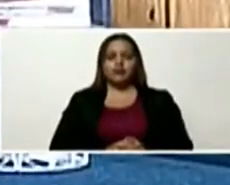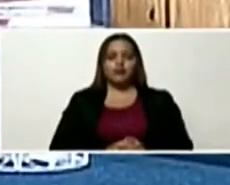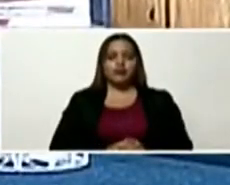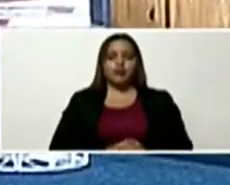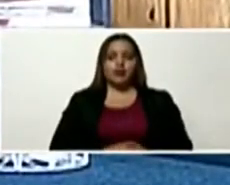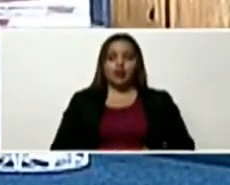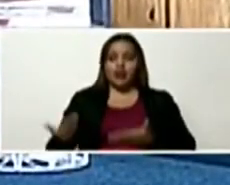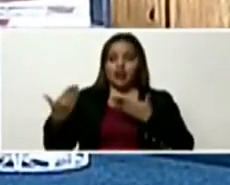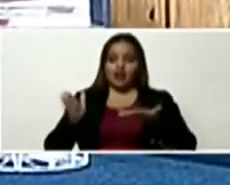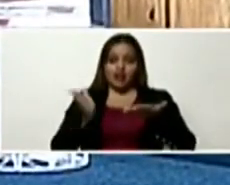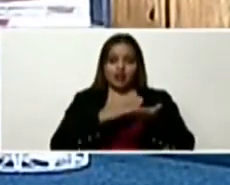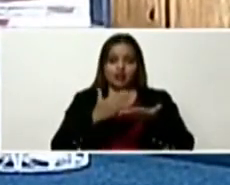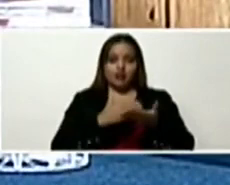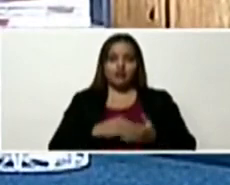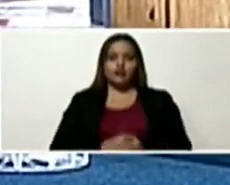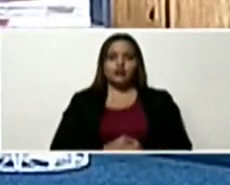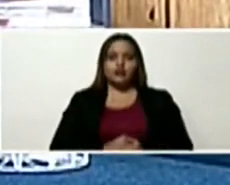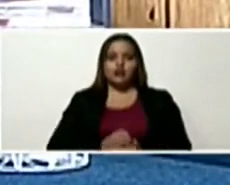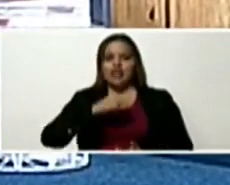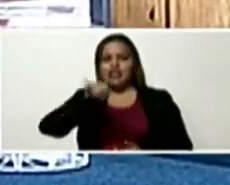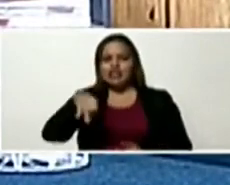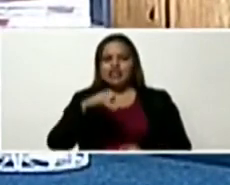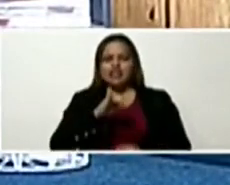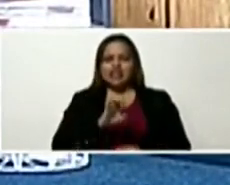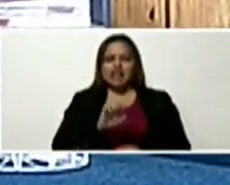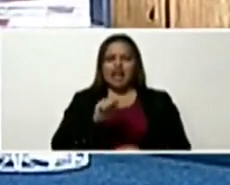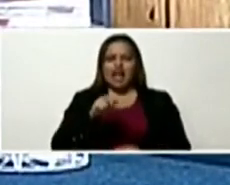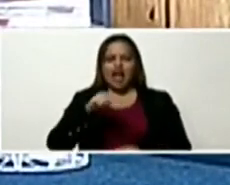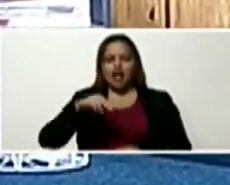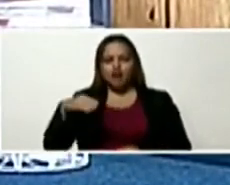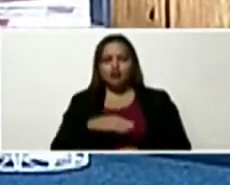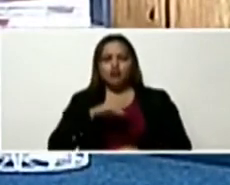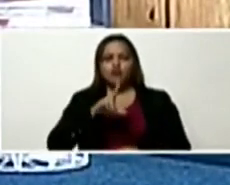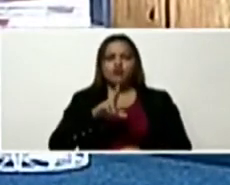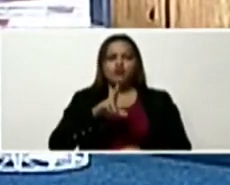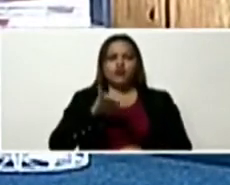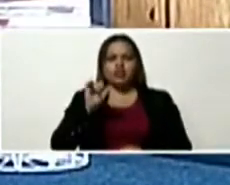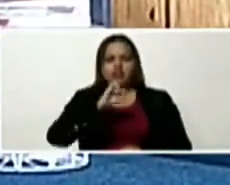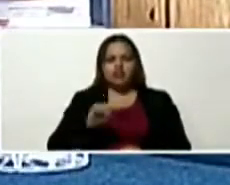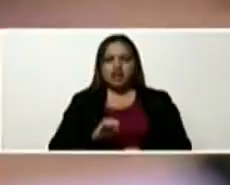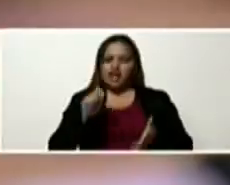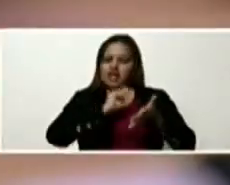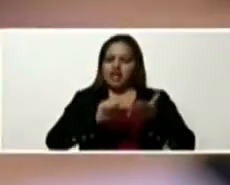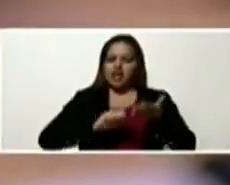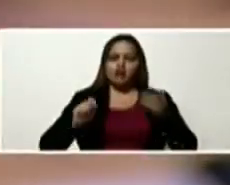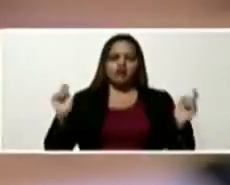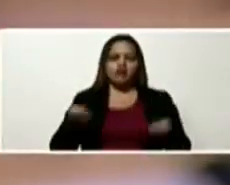Este libro de Jean-Louis Bastei fue escrito y publicado en